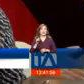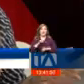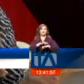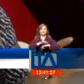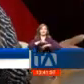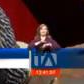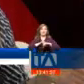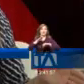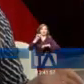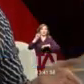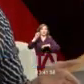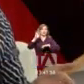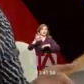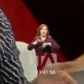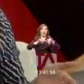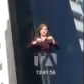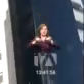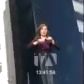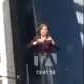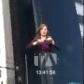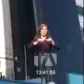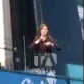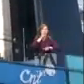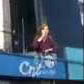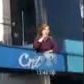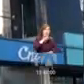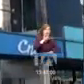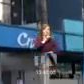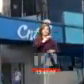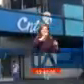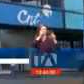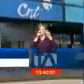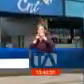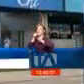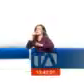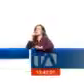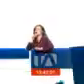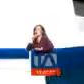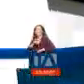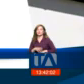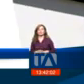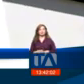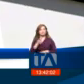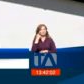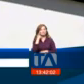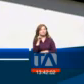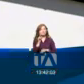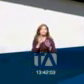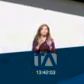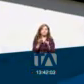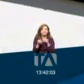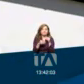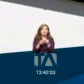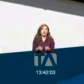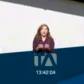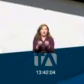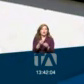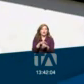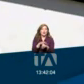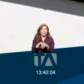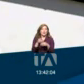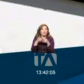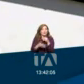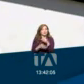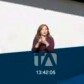periodo de la administración. Una vez que se defina la banca de inversión, esta tiene un plazo de 150 días para trabajar